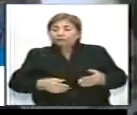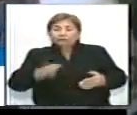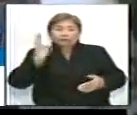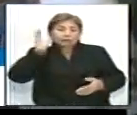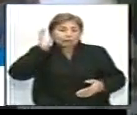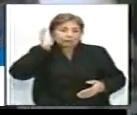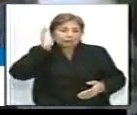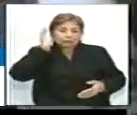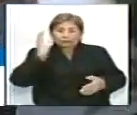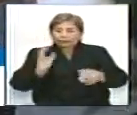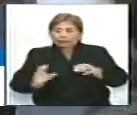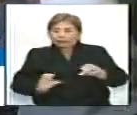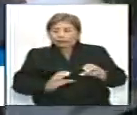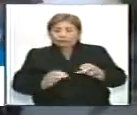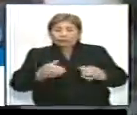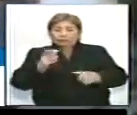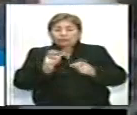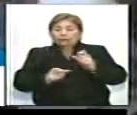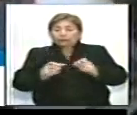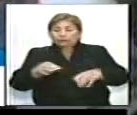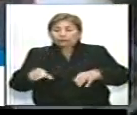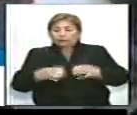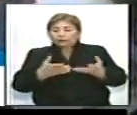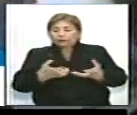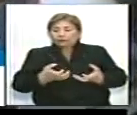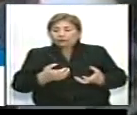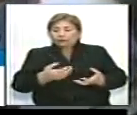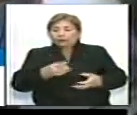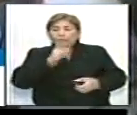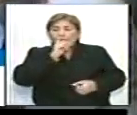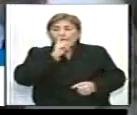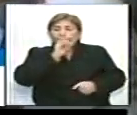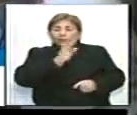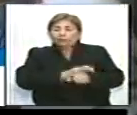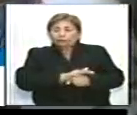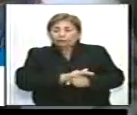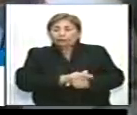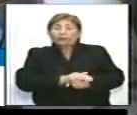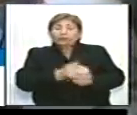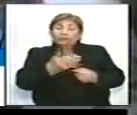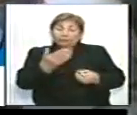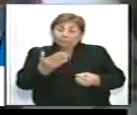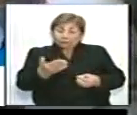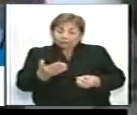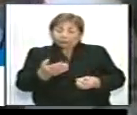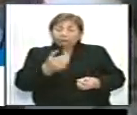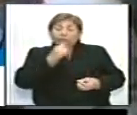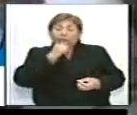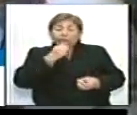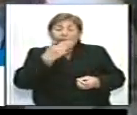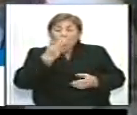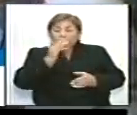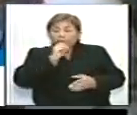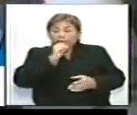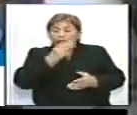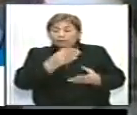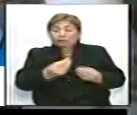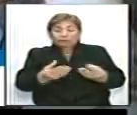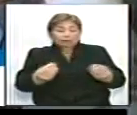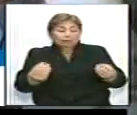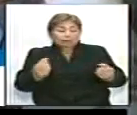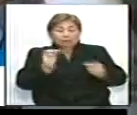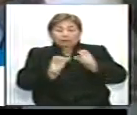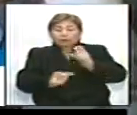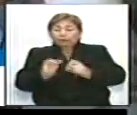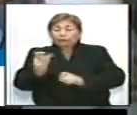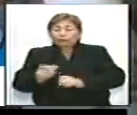escucha y hace lo que el pueblo quiere. Entonces, que él cumpla, porque también así lo han expresado muchos de los